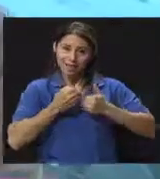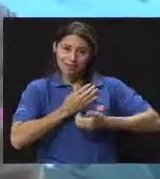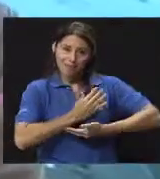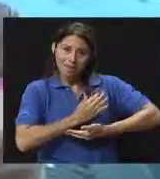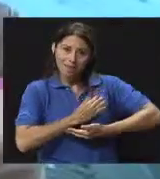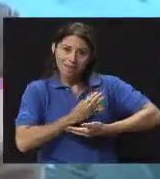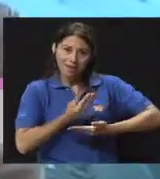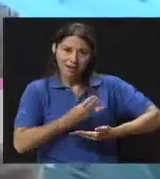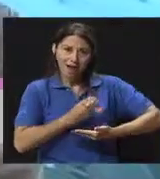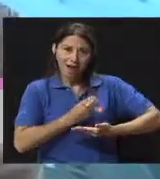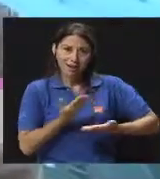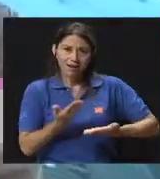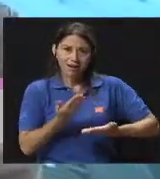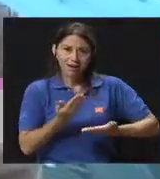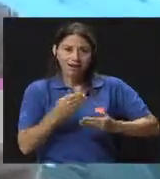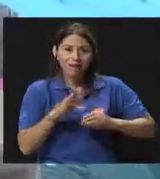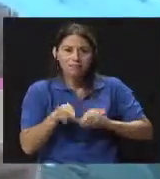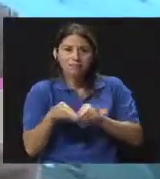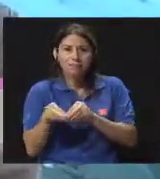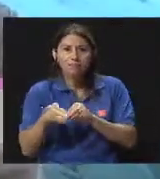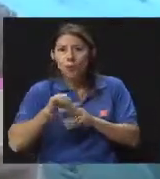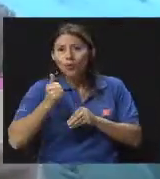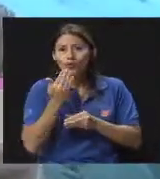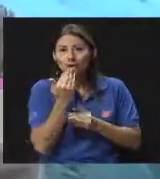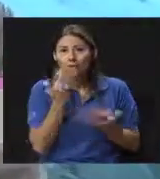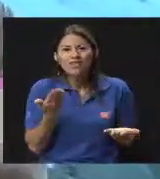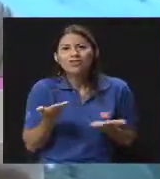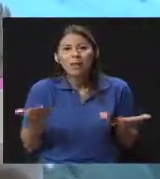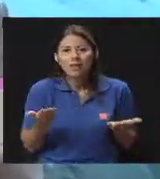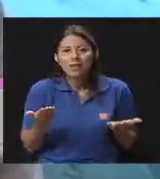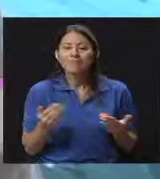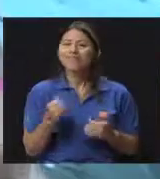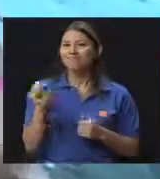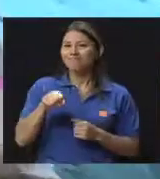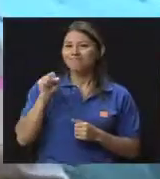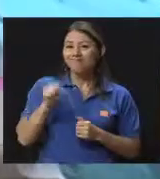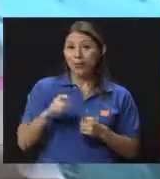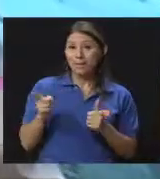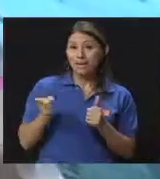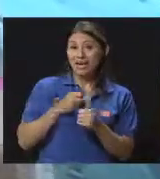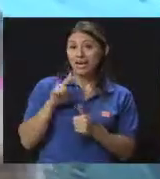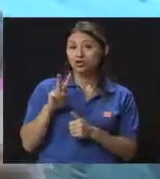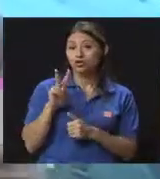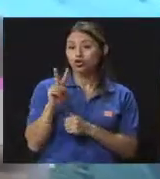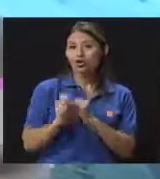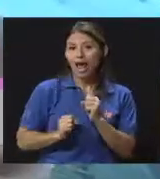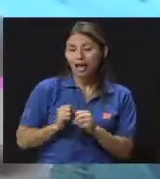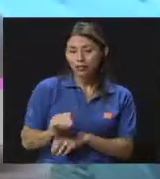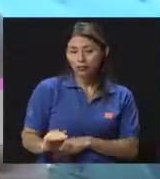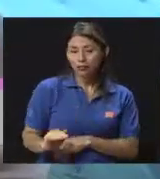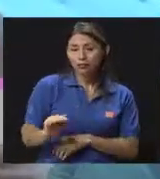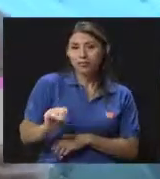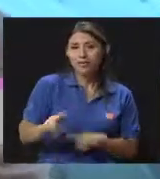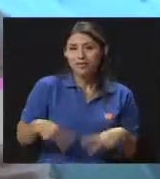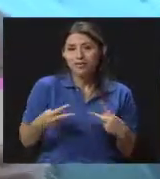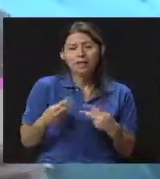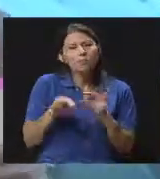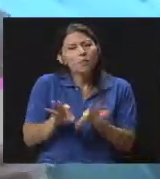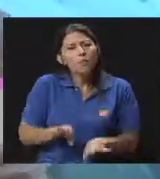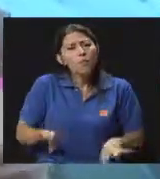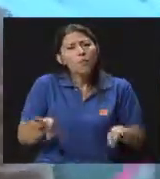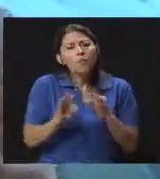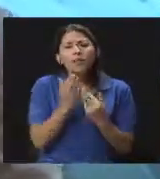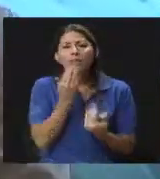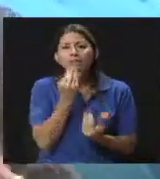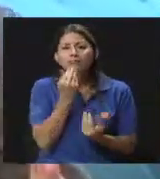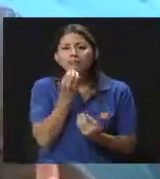Bueno, para empezar, quiero decir que la alimentación durante los dos primeros años de vida es esencial, ¿verdad? Porque es